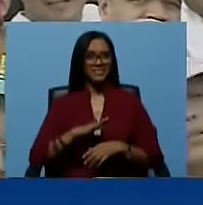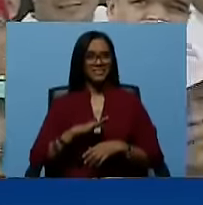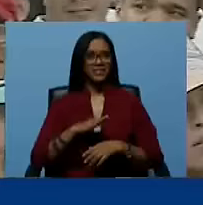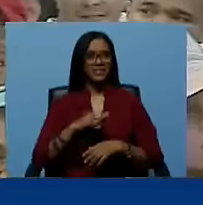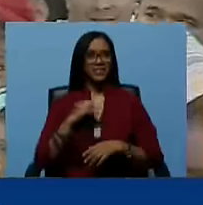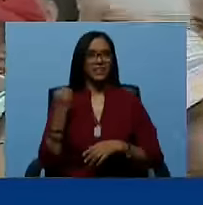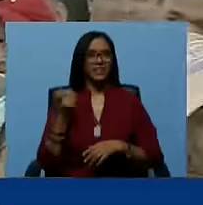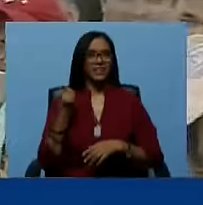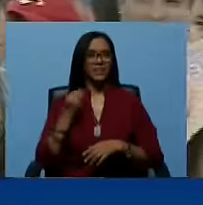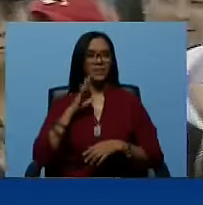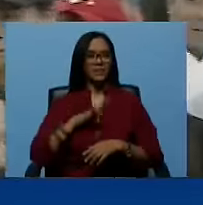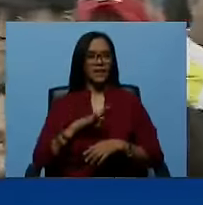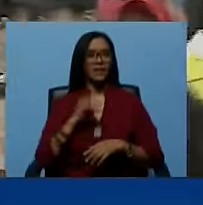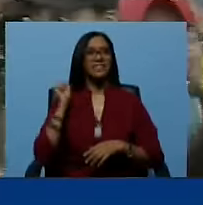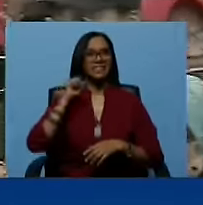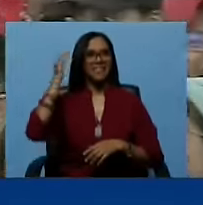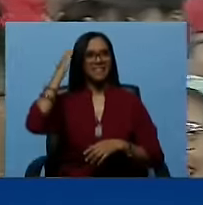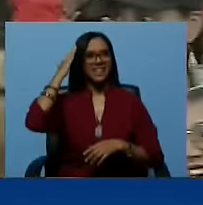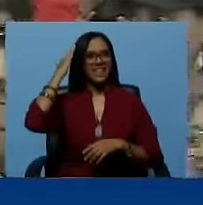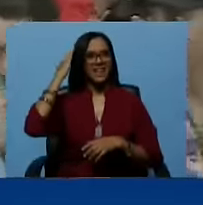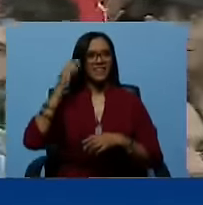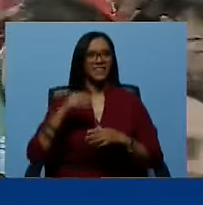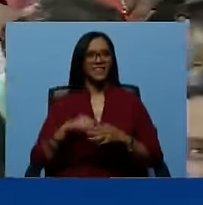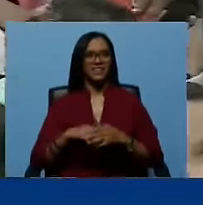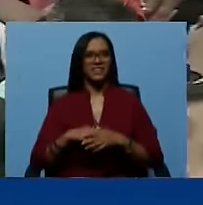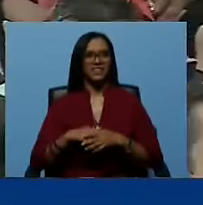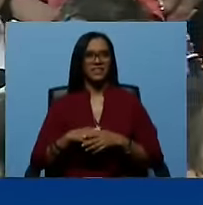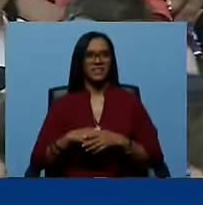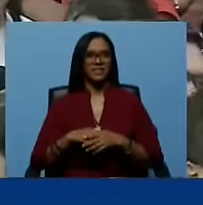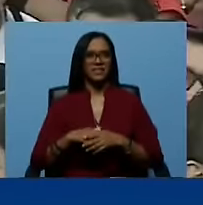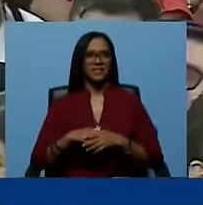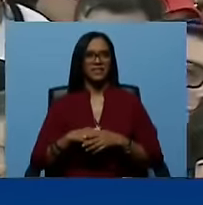¿Cómo? Mira, si sabe, ¿vale? ¿Ah?